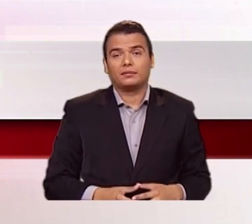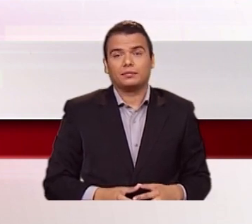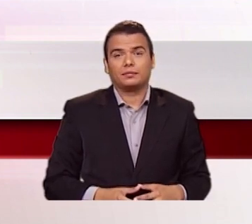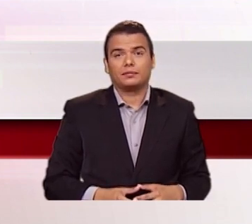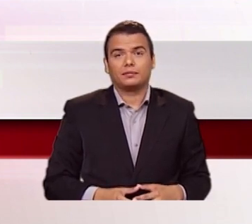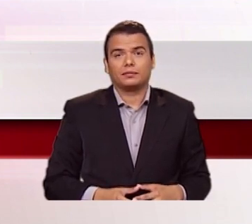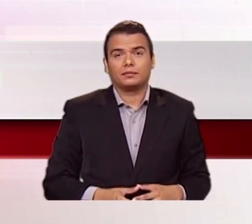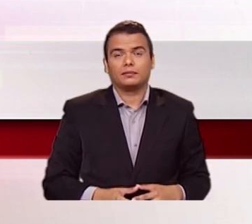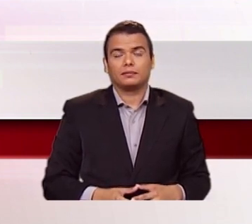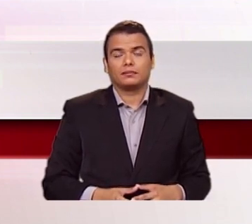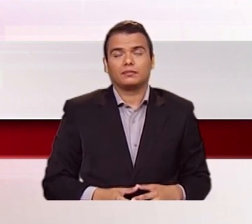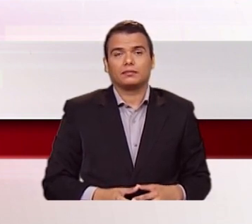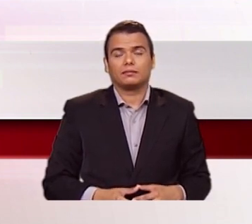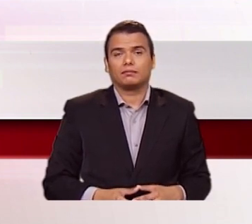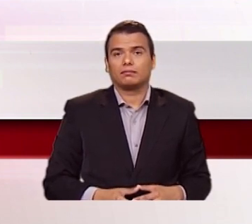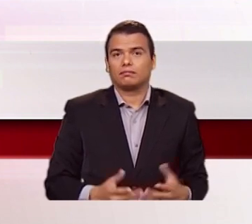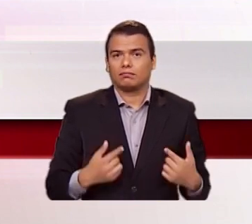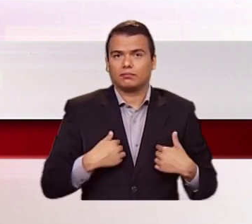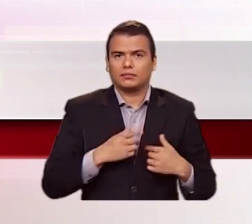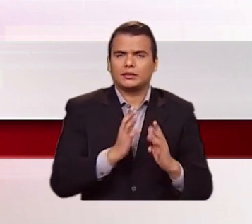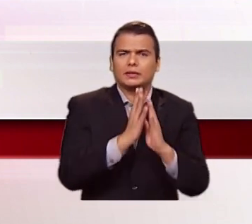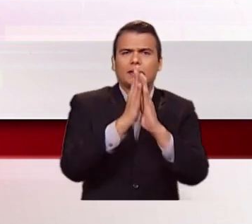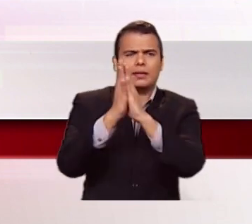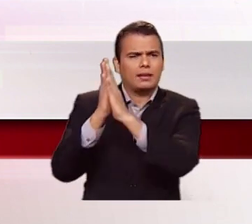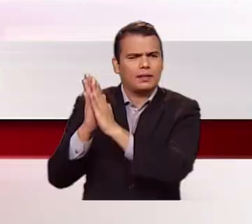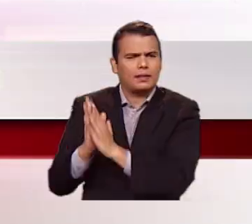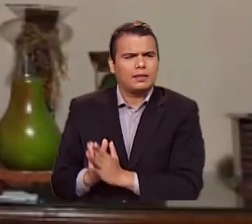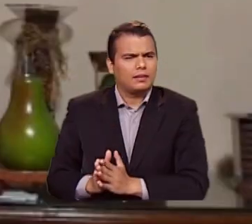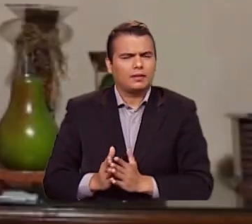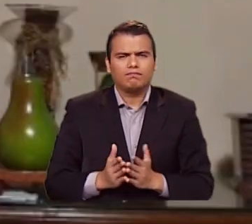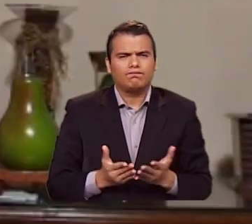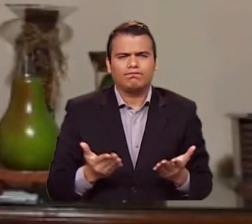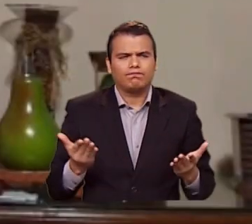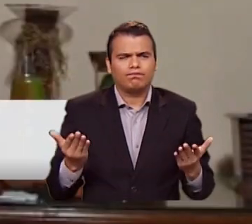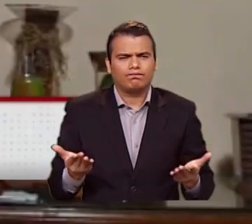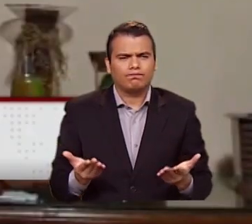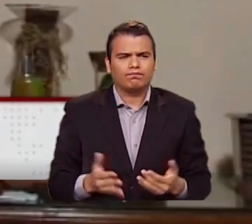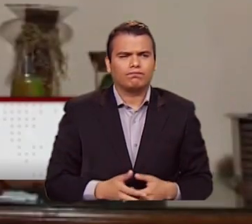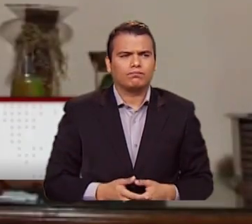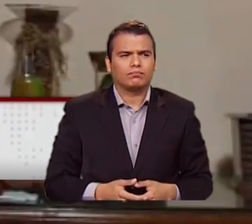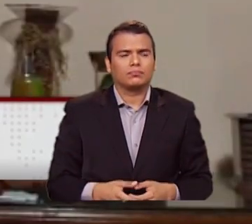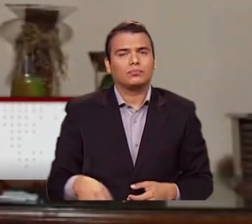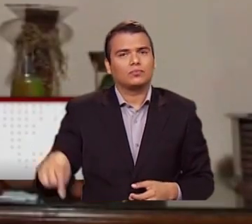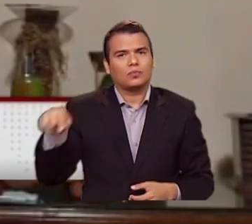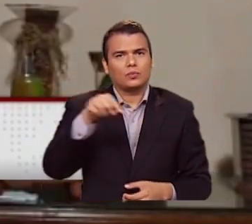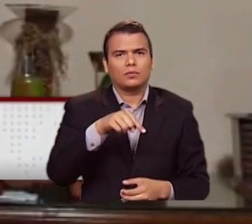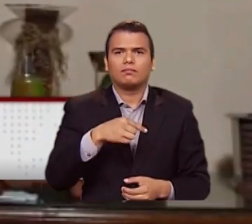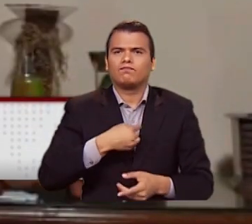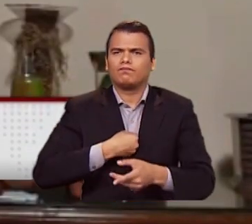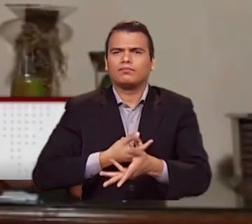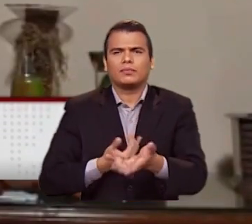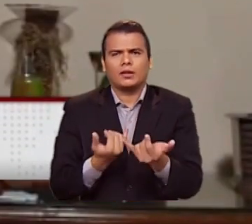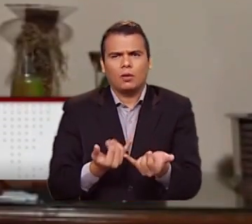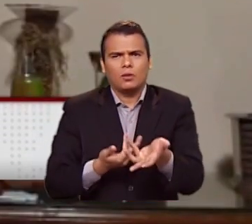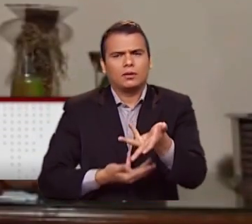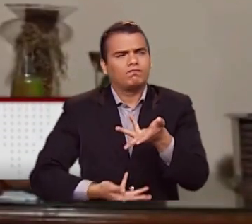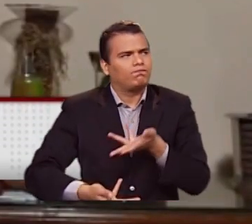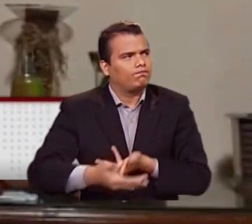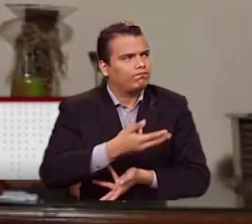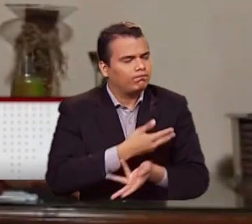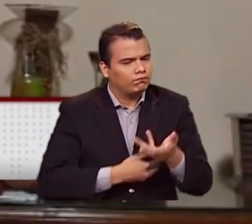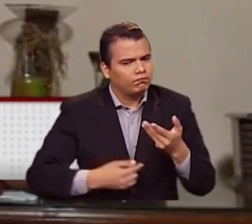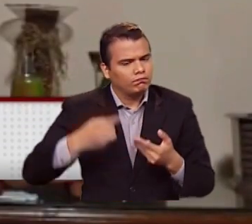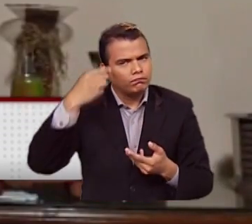Bueno, el mensaje que yo le daría a la gente es de ese recogimiento. Que no